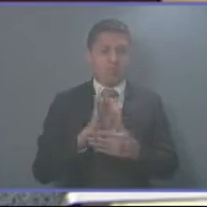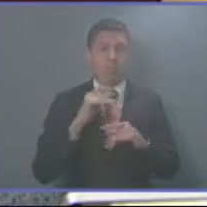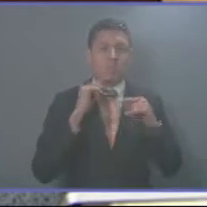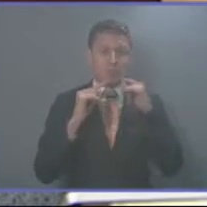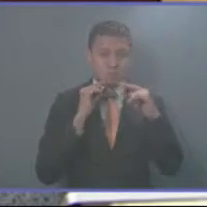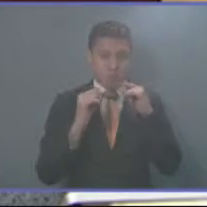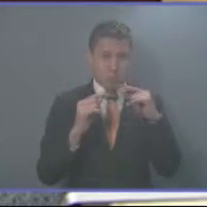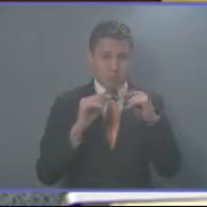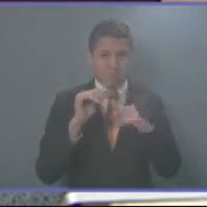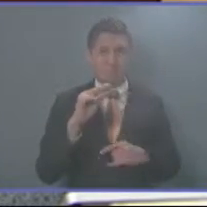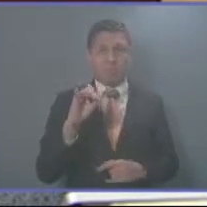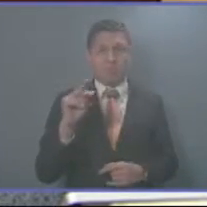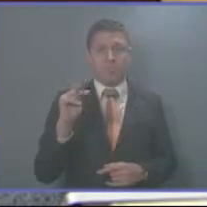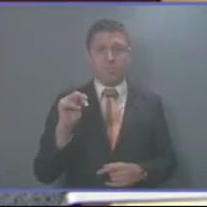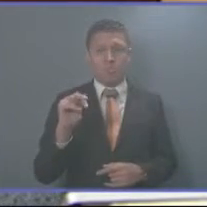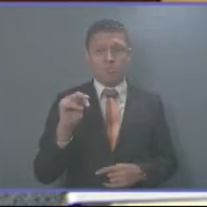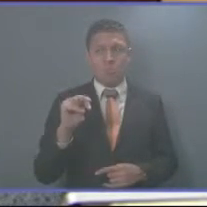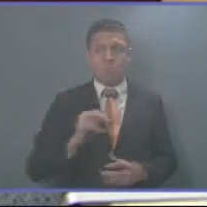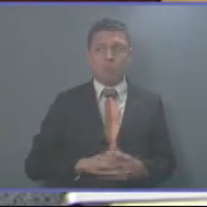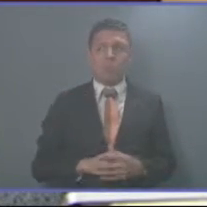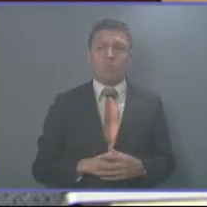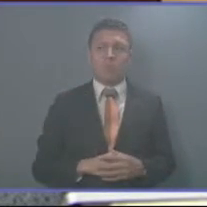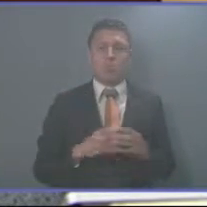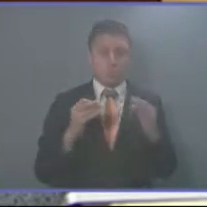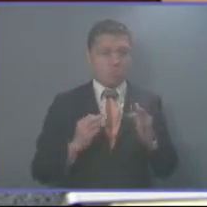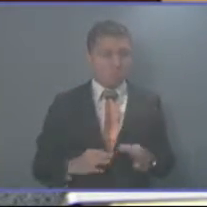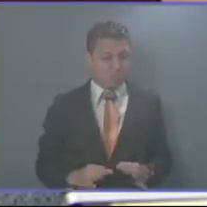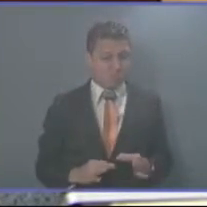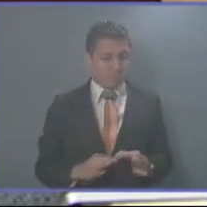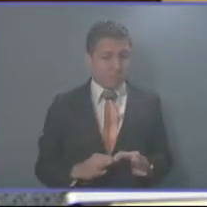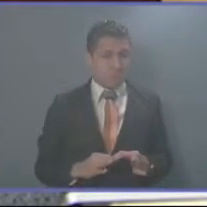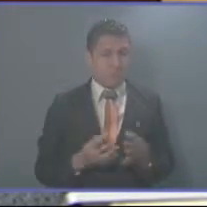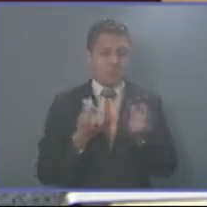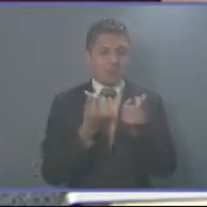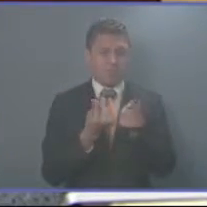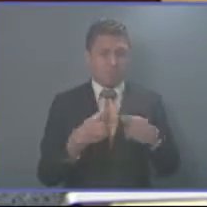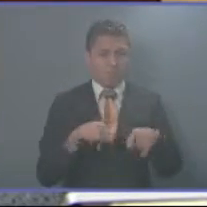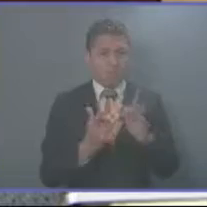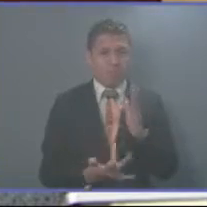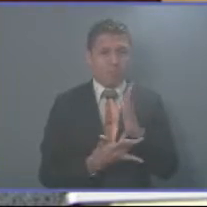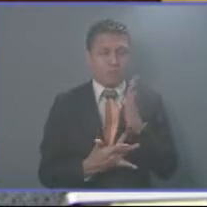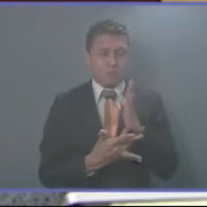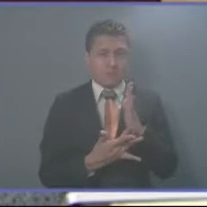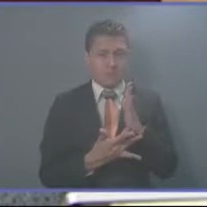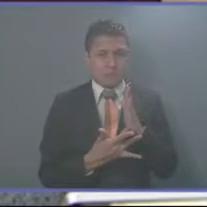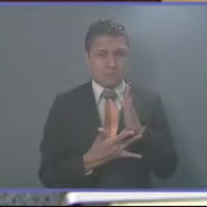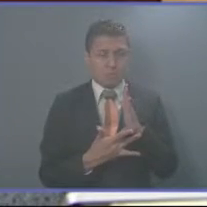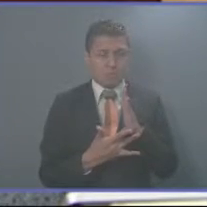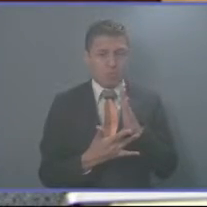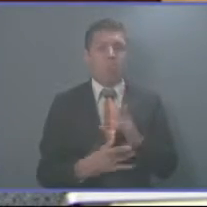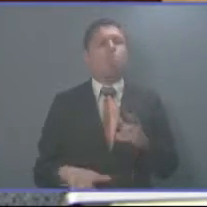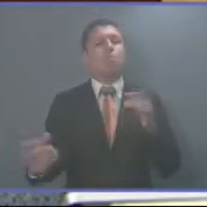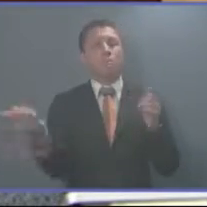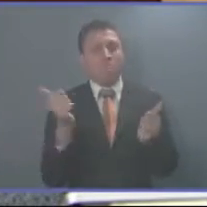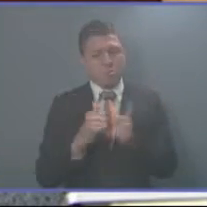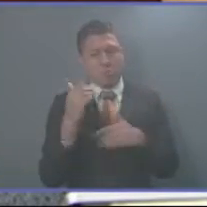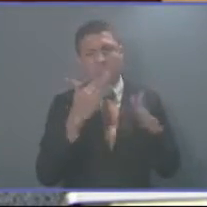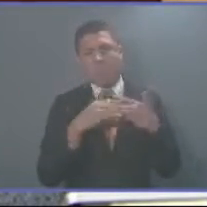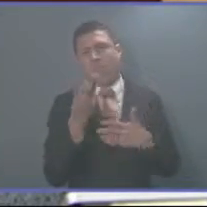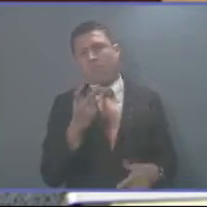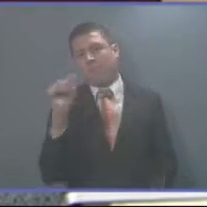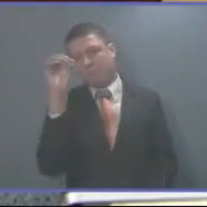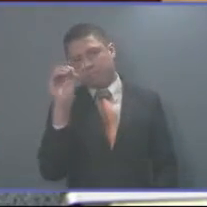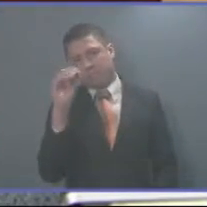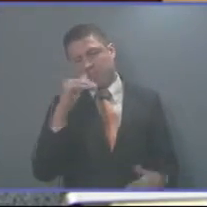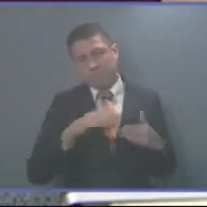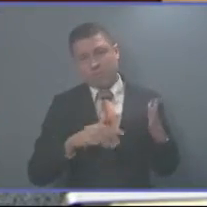Autoridad de la Aviación Civil de herramientas, como es la inversión en tecnología, que sigue siendo muy baja,